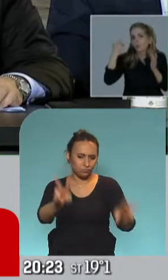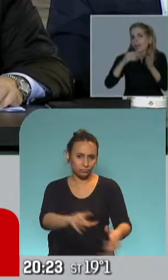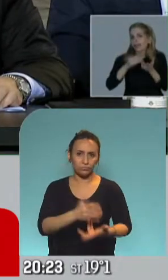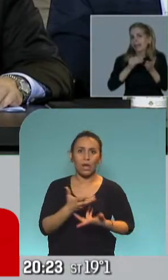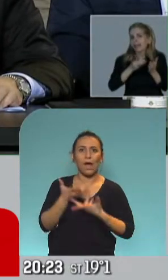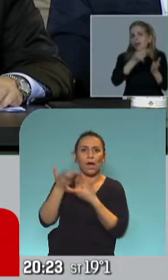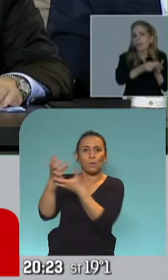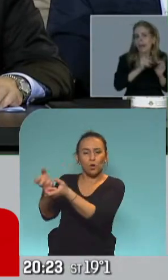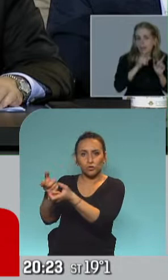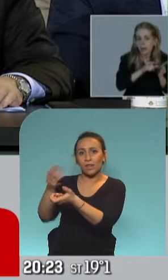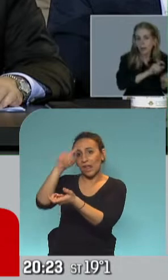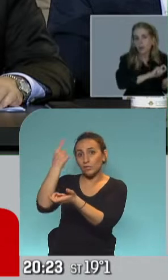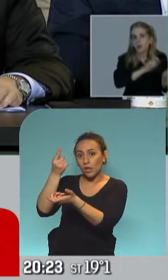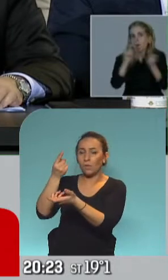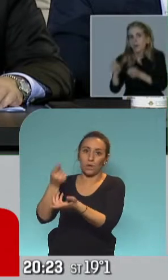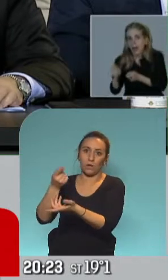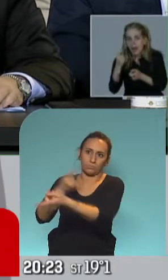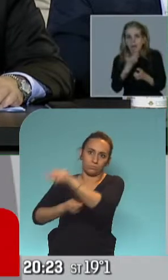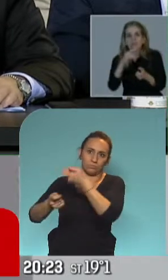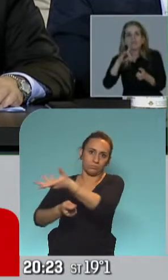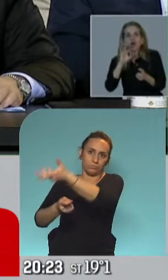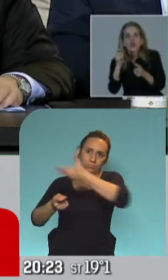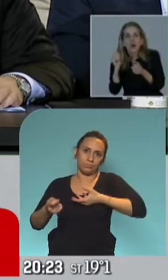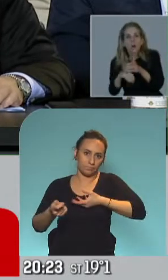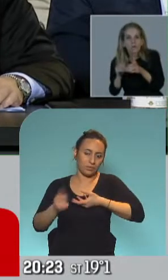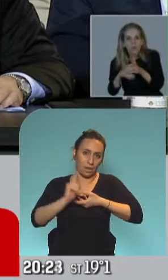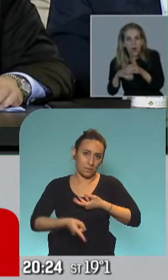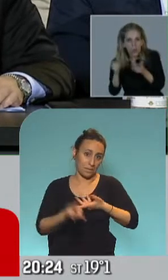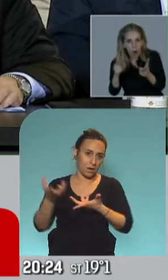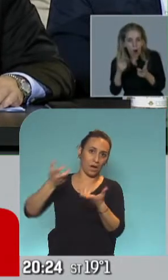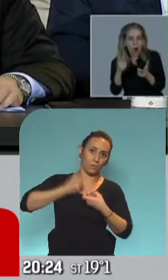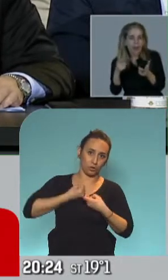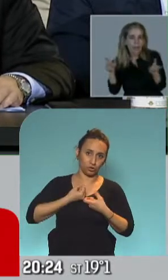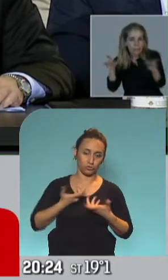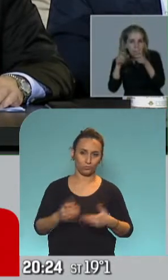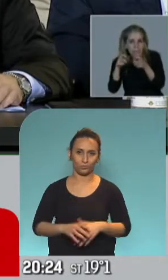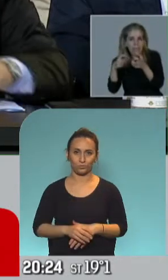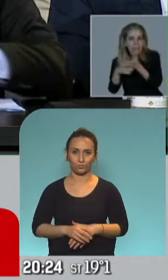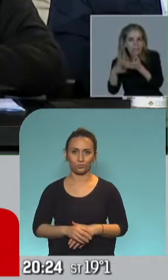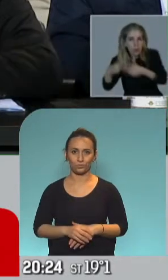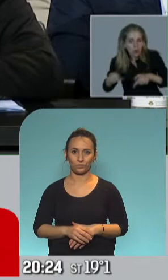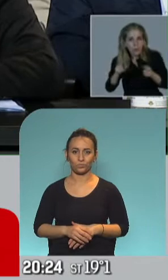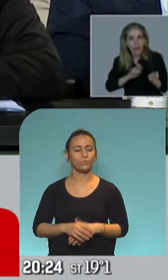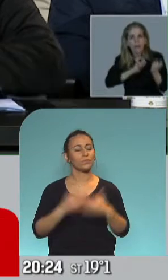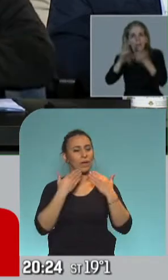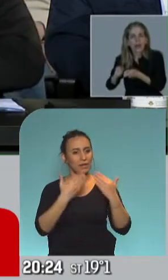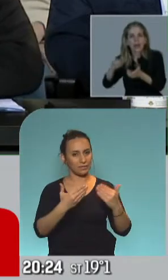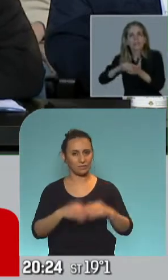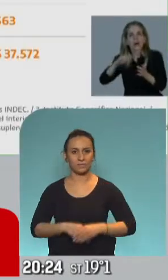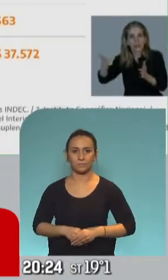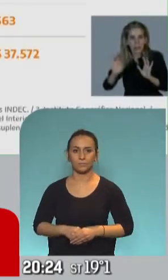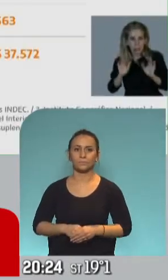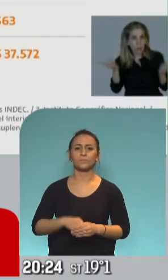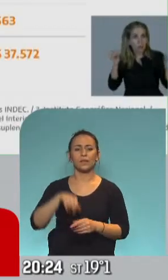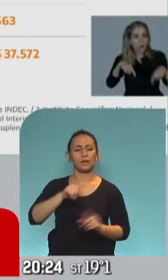a cambio algo acorde a la dimensión y a la población que tiene. No, gracias a usted. Estamos en vivo para la TV